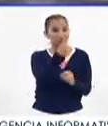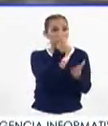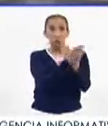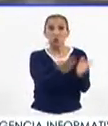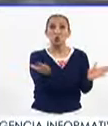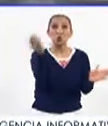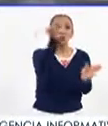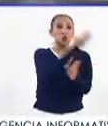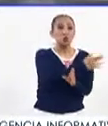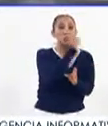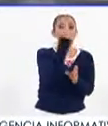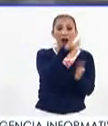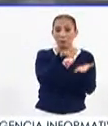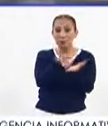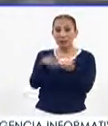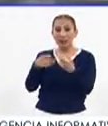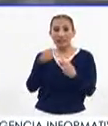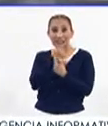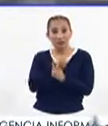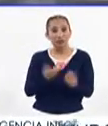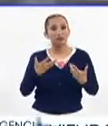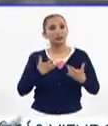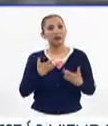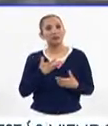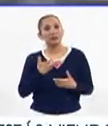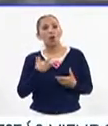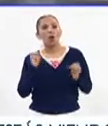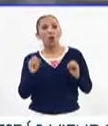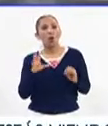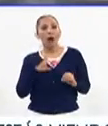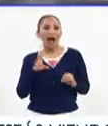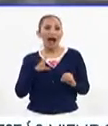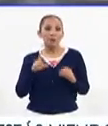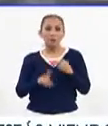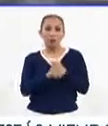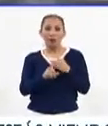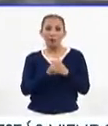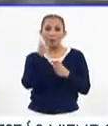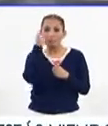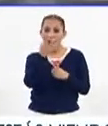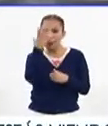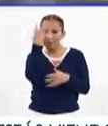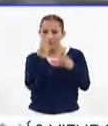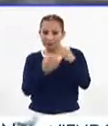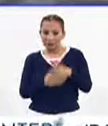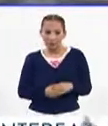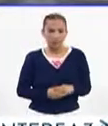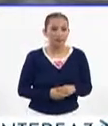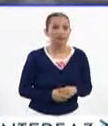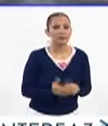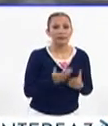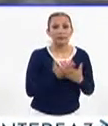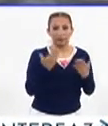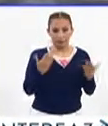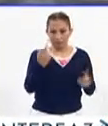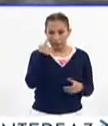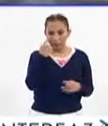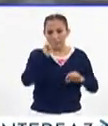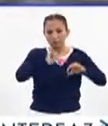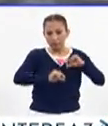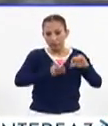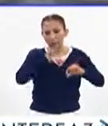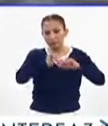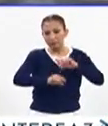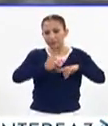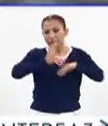áreas para apoyar a aquellos niños que tienen o que enfrentan barreras para el aprendizaje. Ahora, poco a